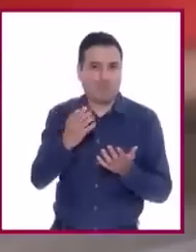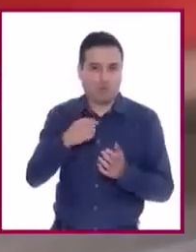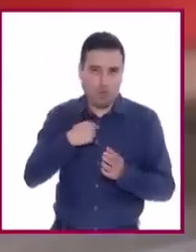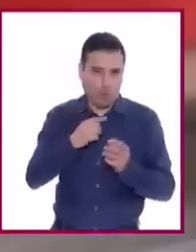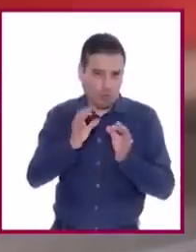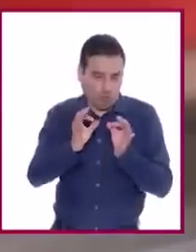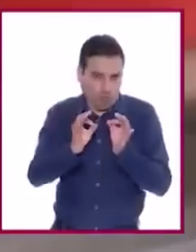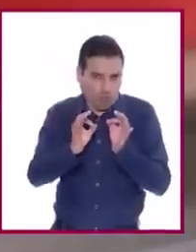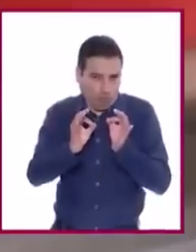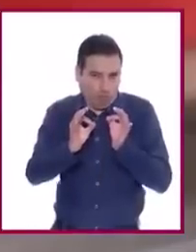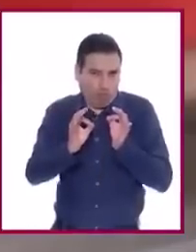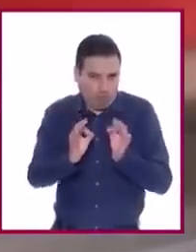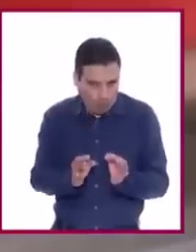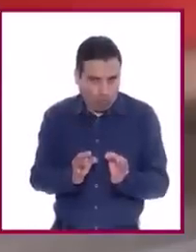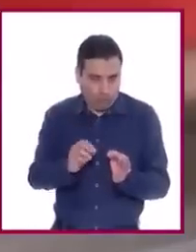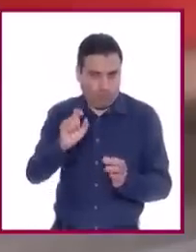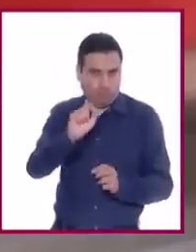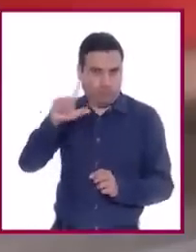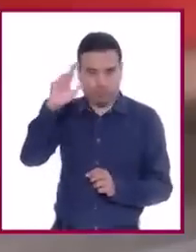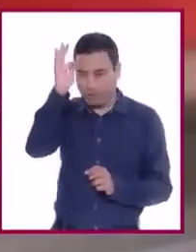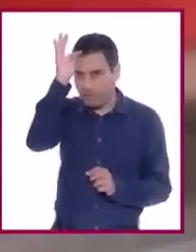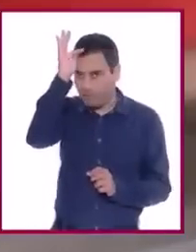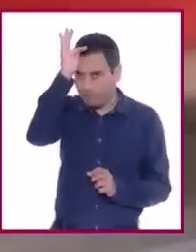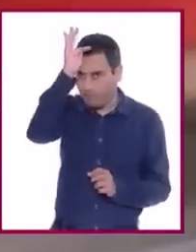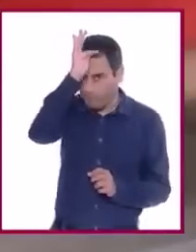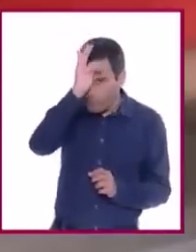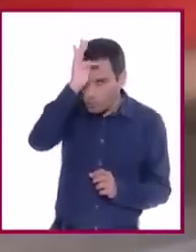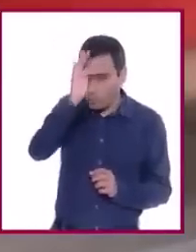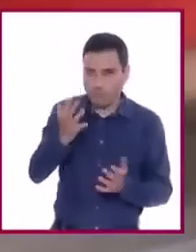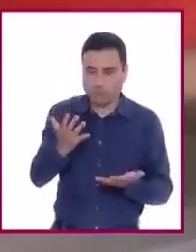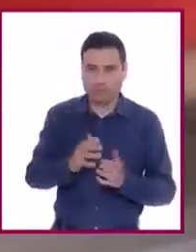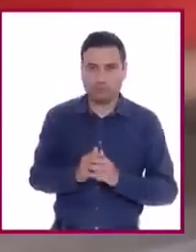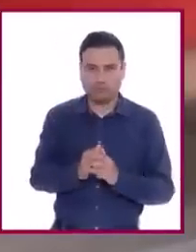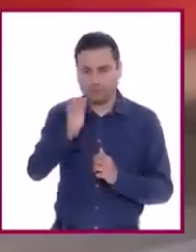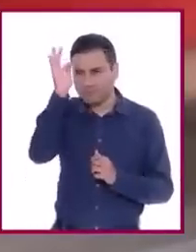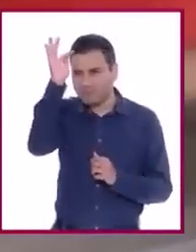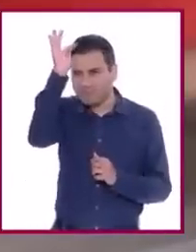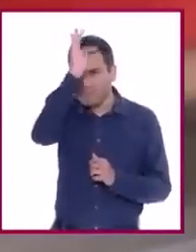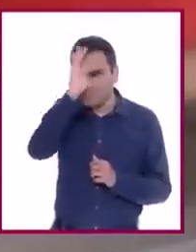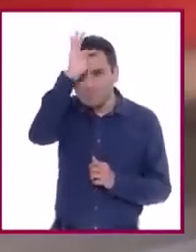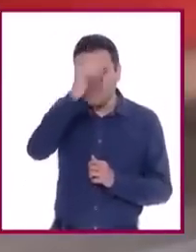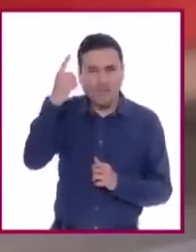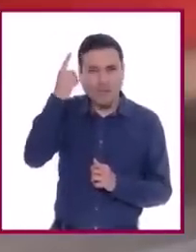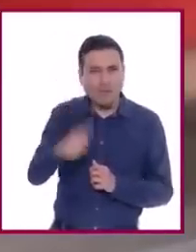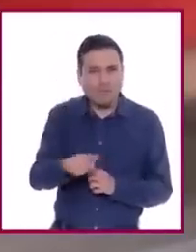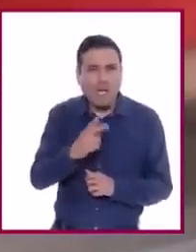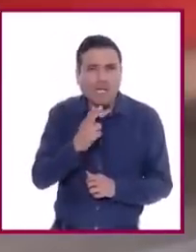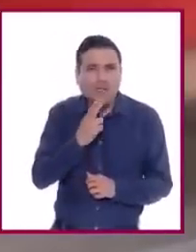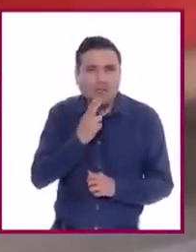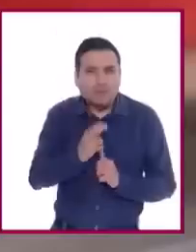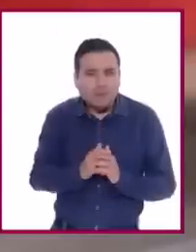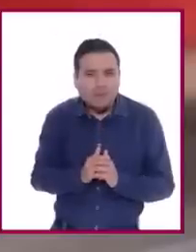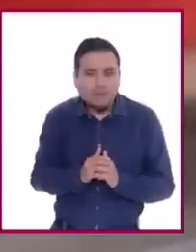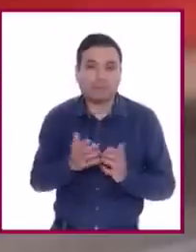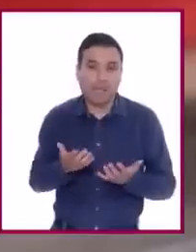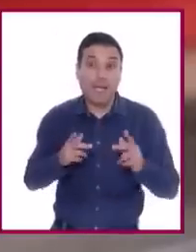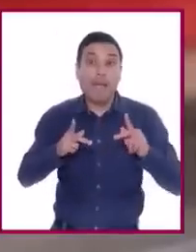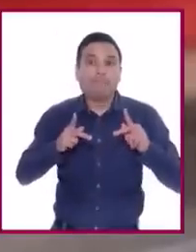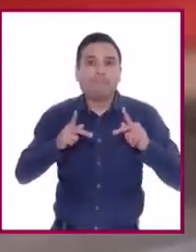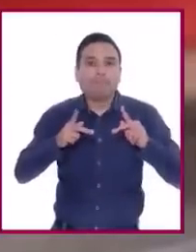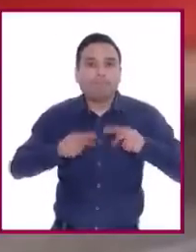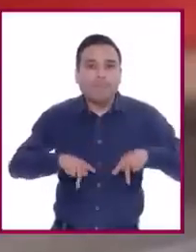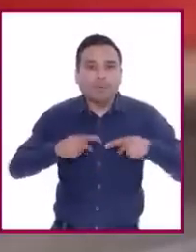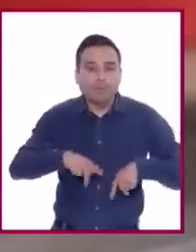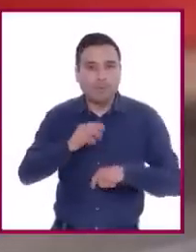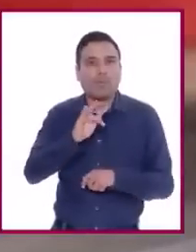por tanto la filosofía sirve precisamente para las para que las personas tengan un